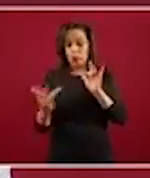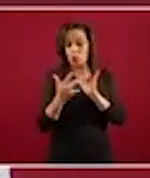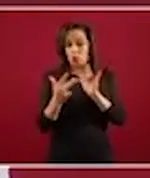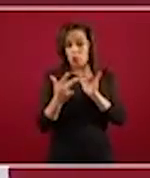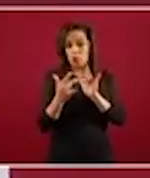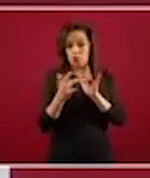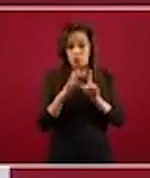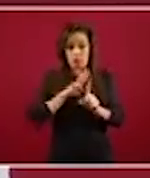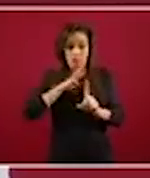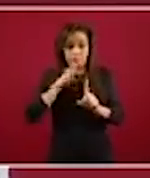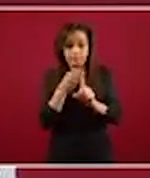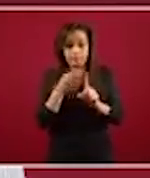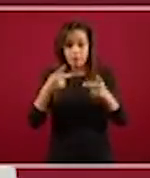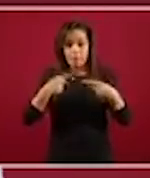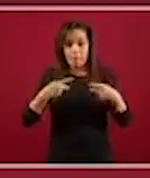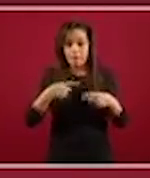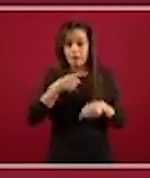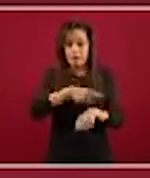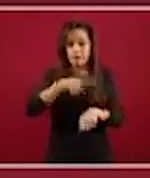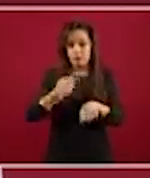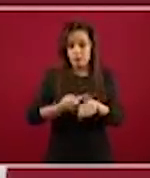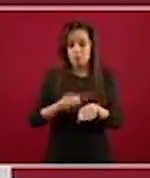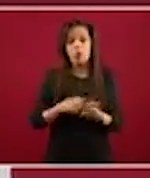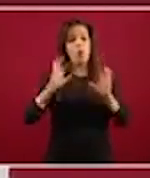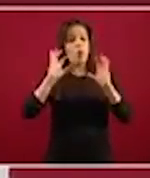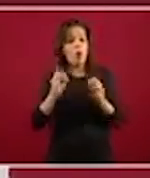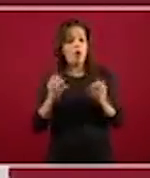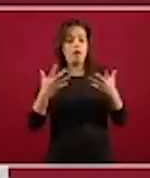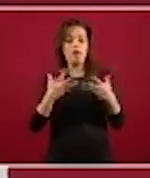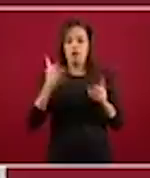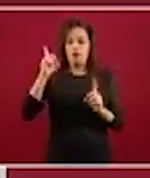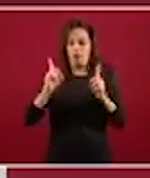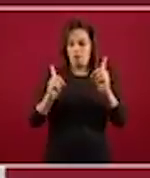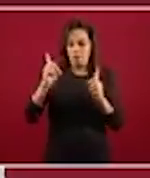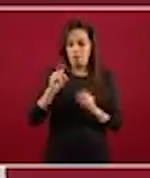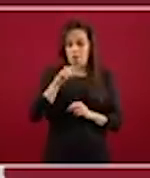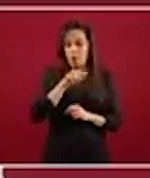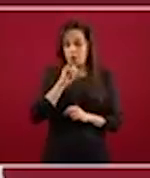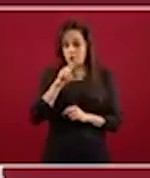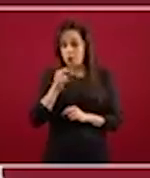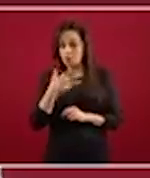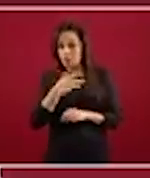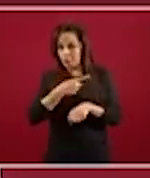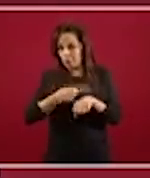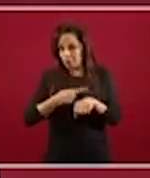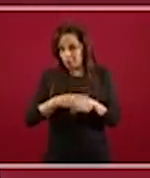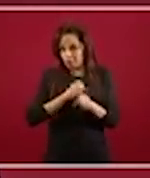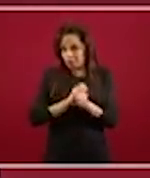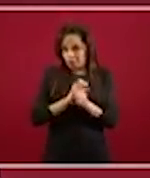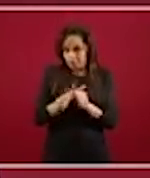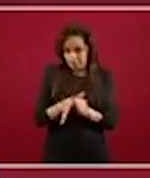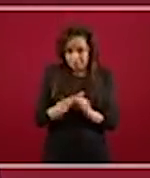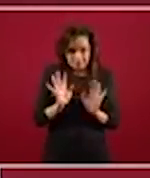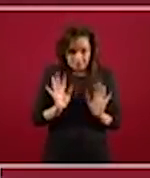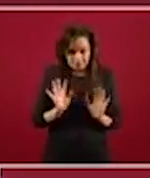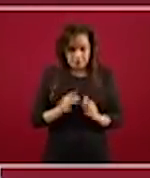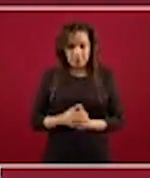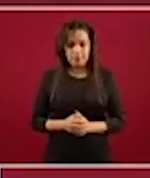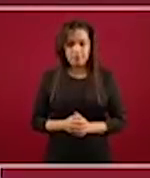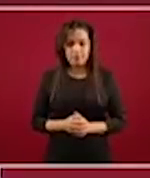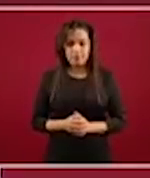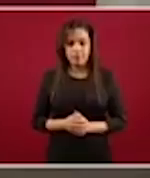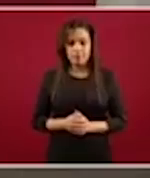las personas infectadas o sospechosas de estar infectadas, es decir, no hace falta la confirmación para tener